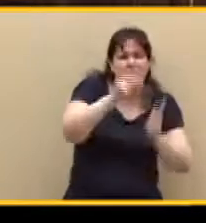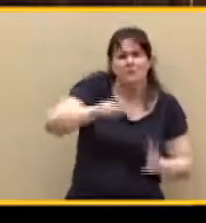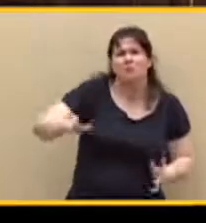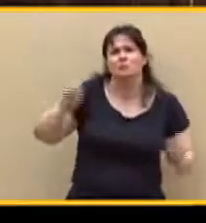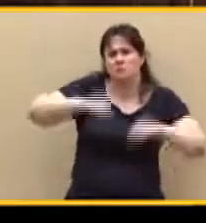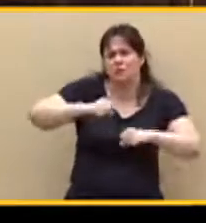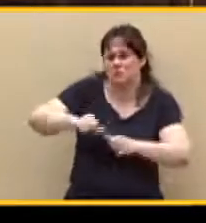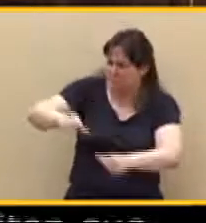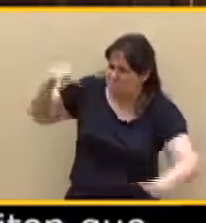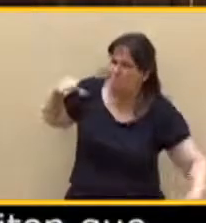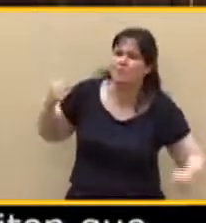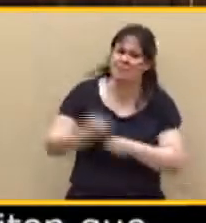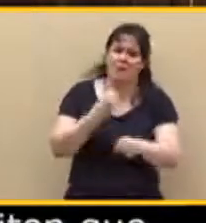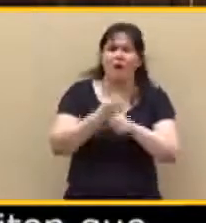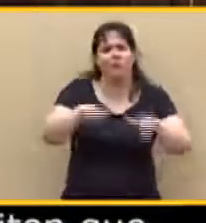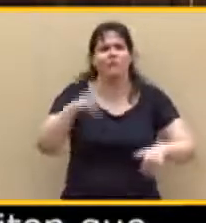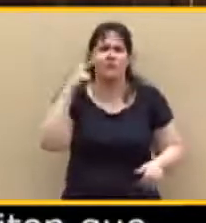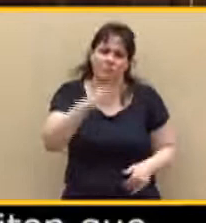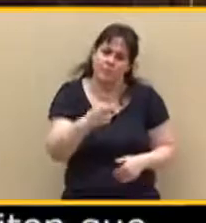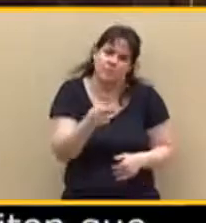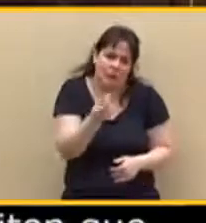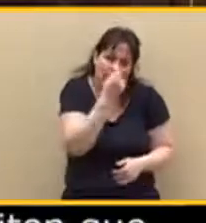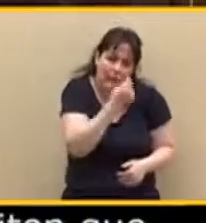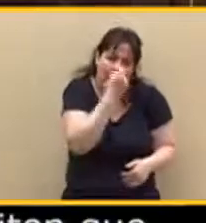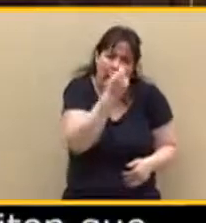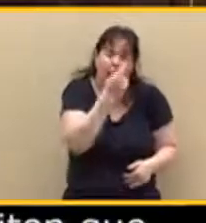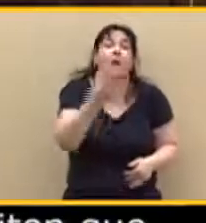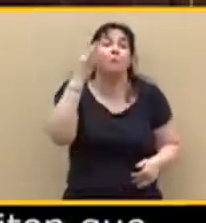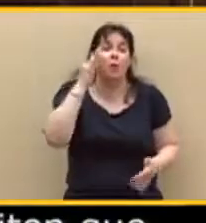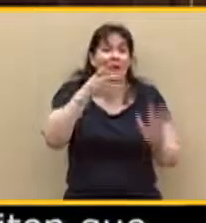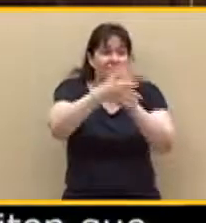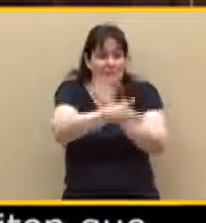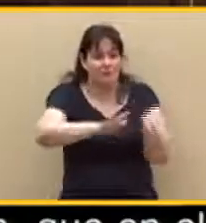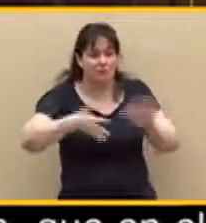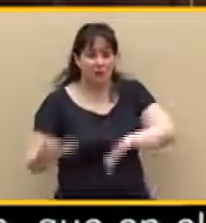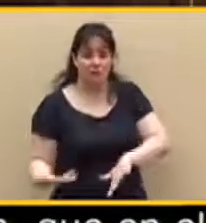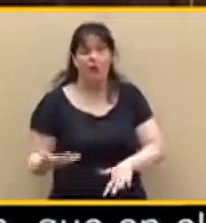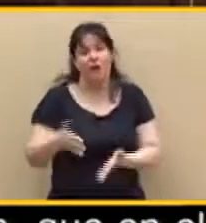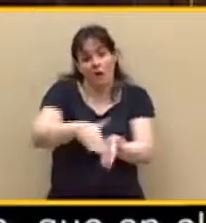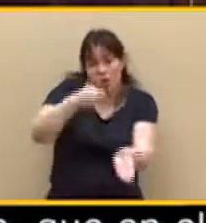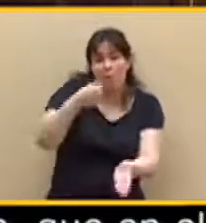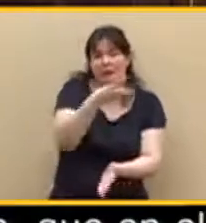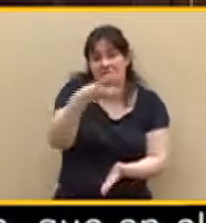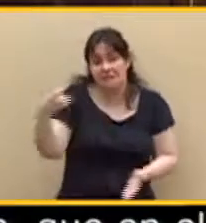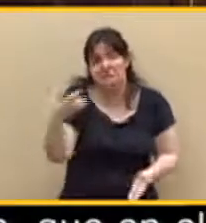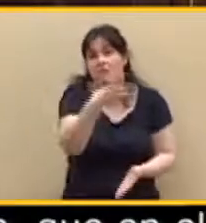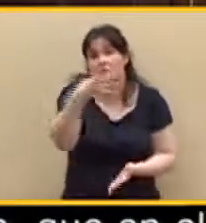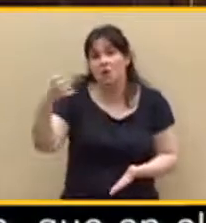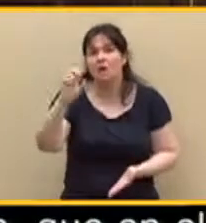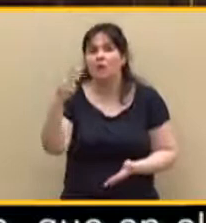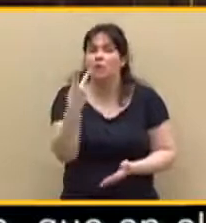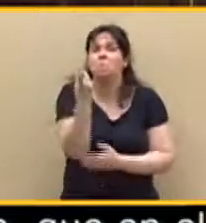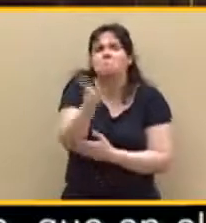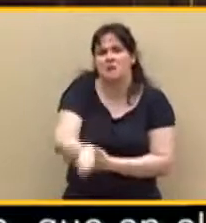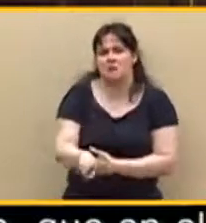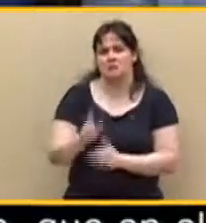cobren pensiones de miseria, que en el caso de muchas mujeres se traduce en cobrar 300 o 400 euros para todo un mes. Su